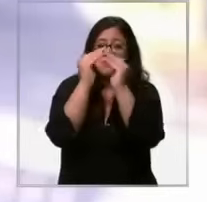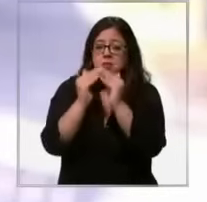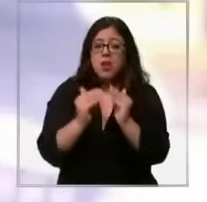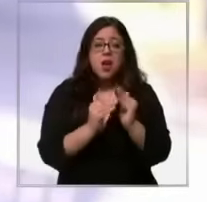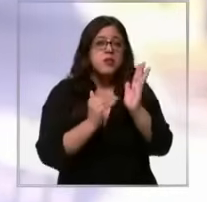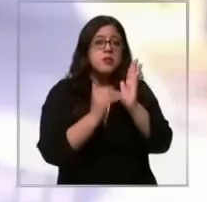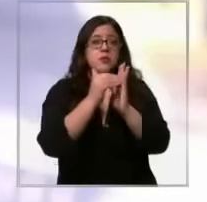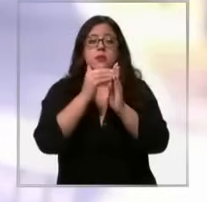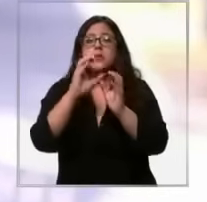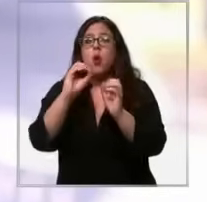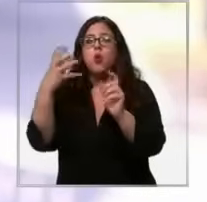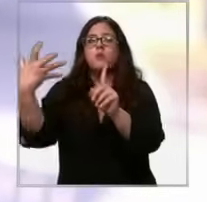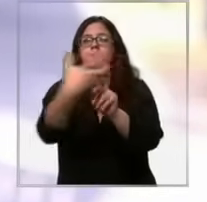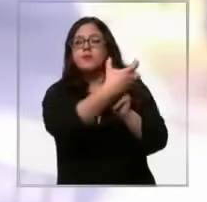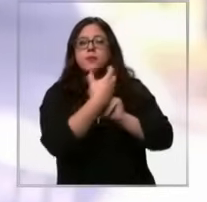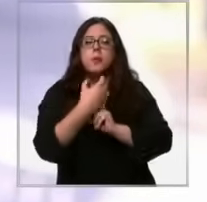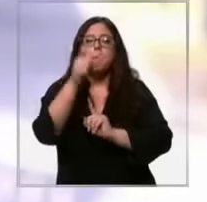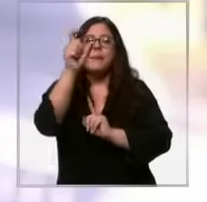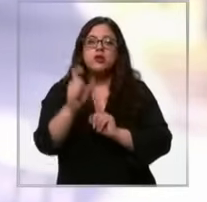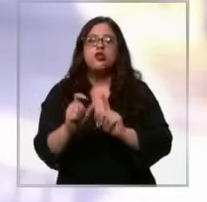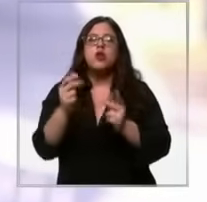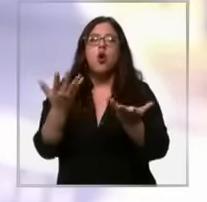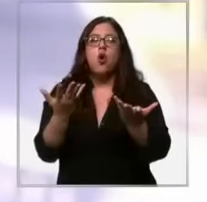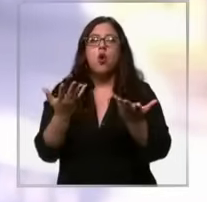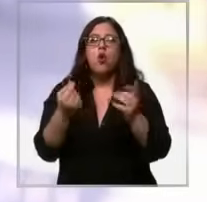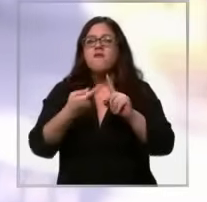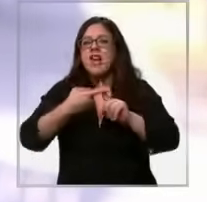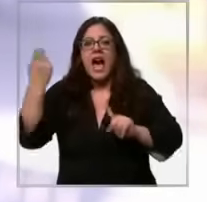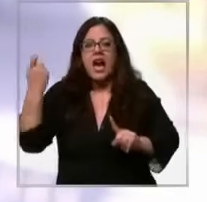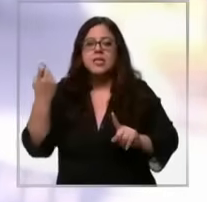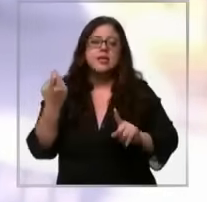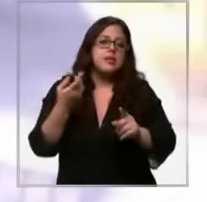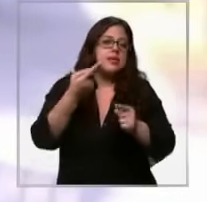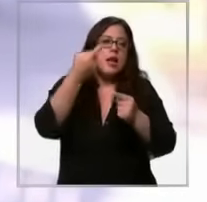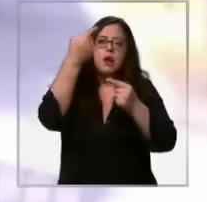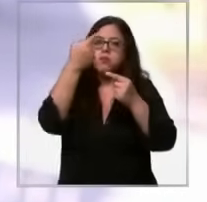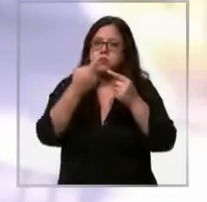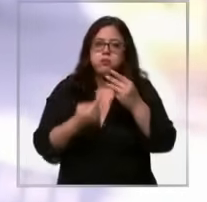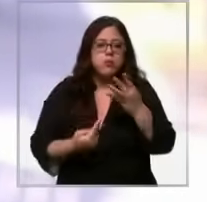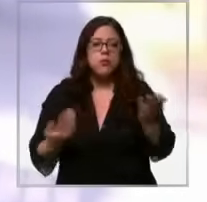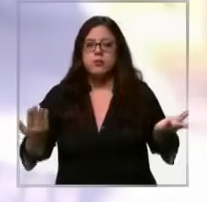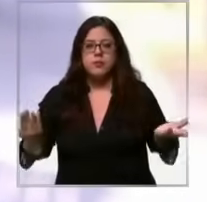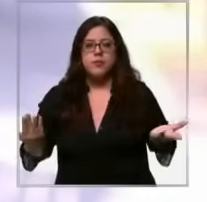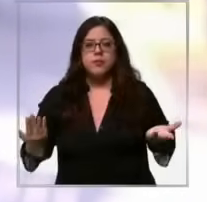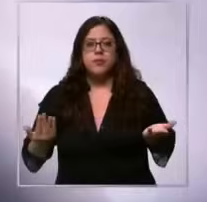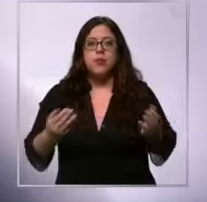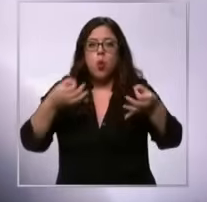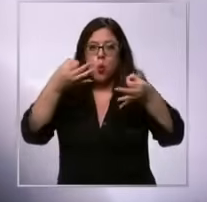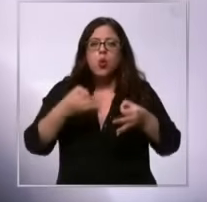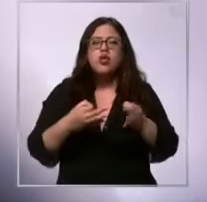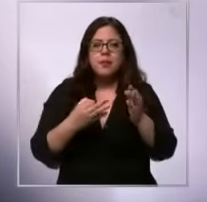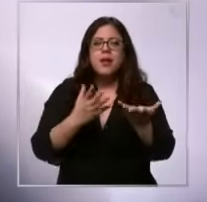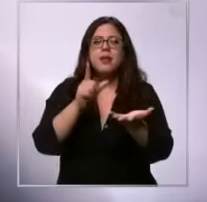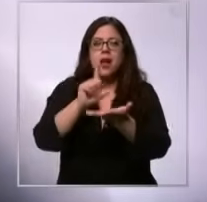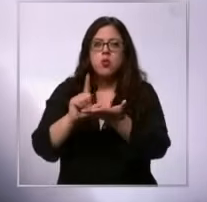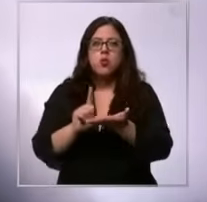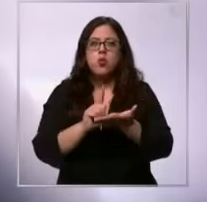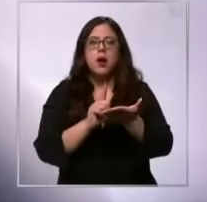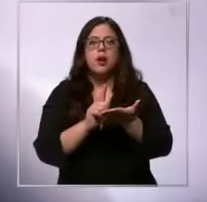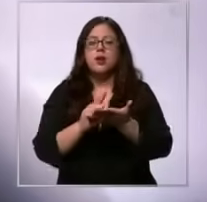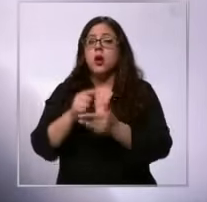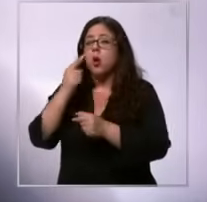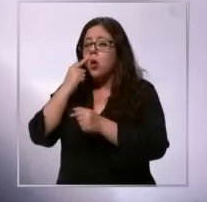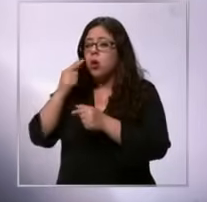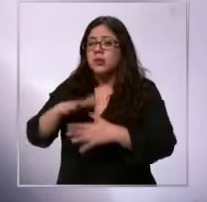o si quieren sacar a alguna persona, o si quieren cobrar alguna vendetta, o si quieren hacer alguna mexicana en los domicilios. Les insisto, nos sentimos